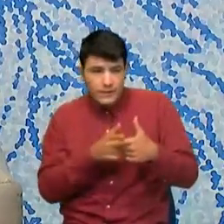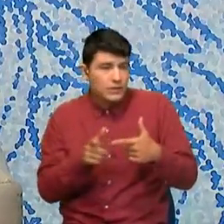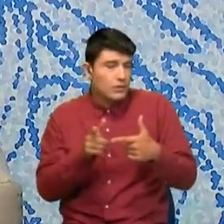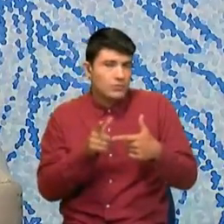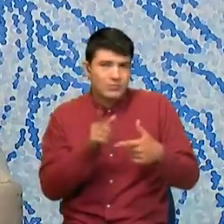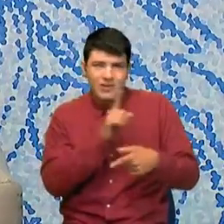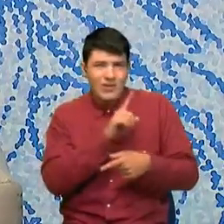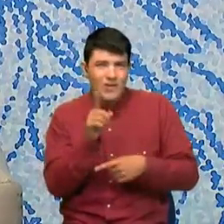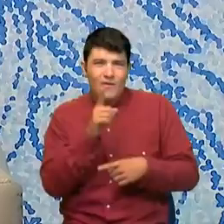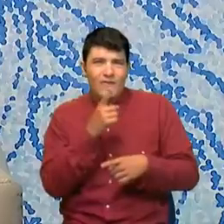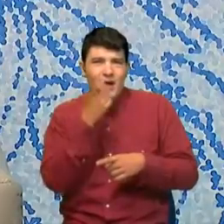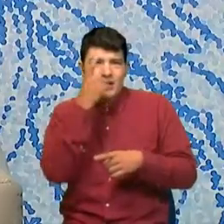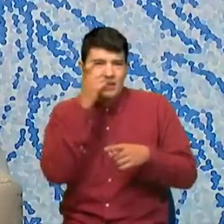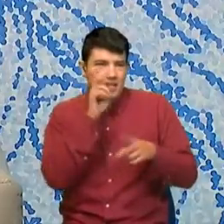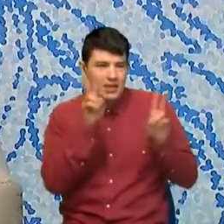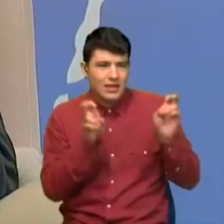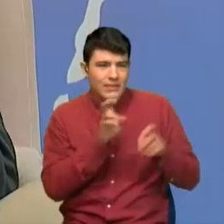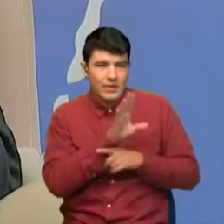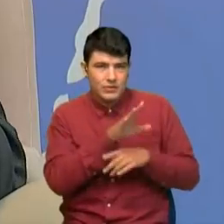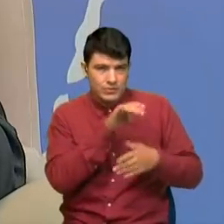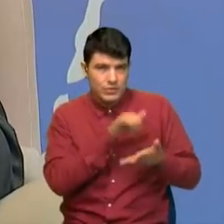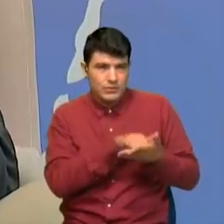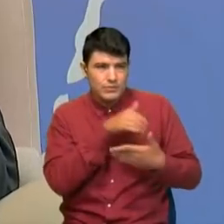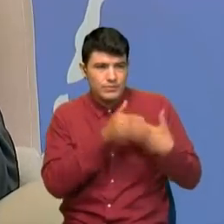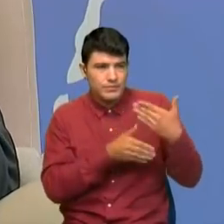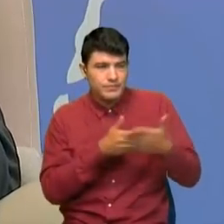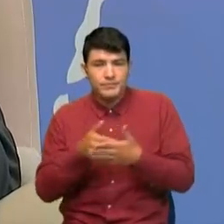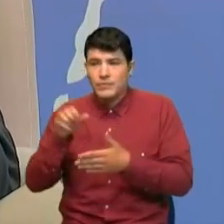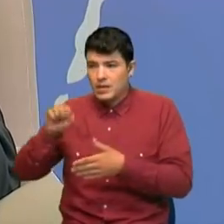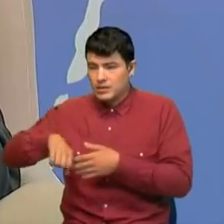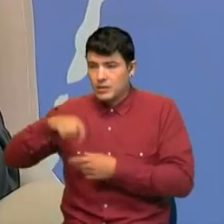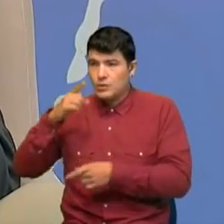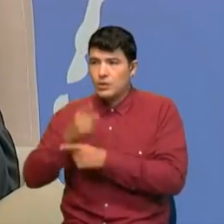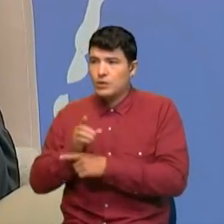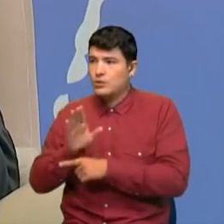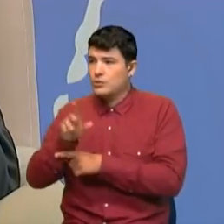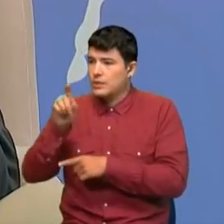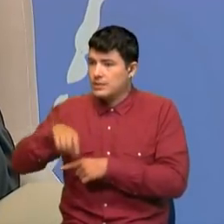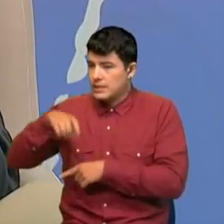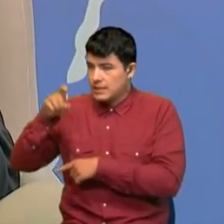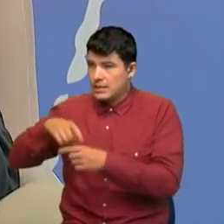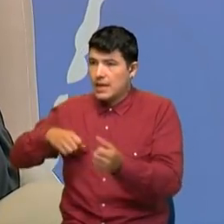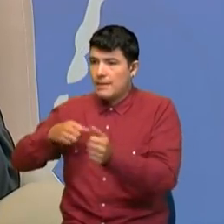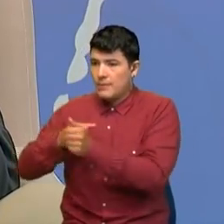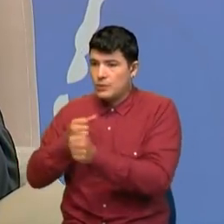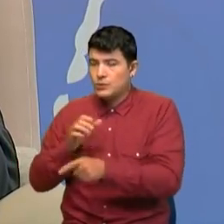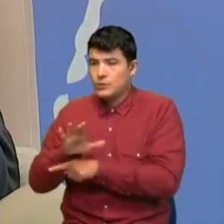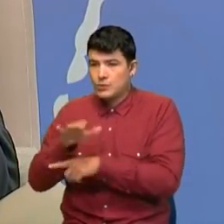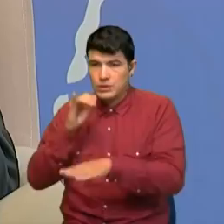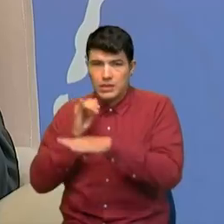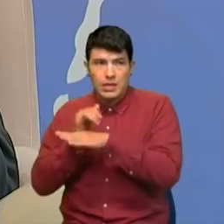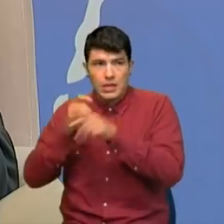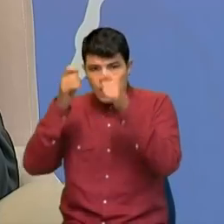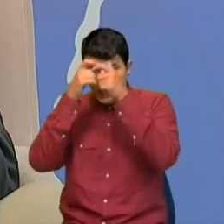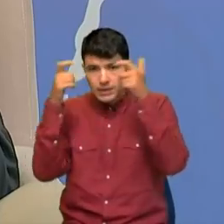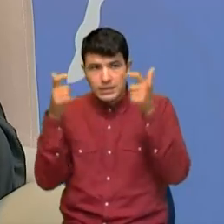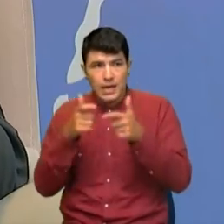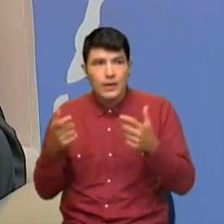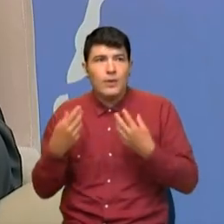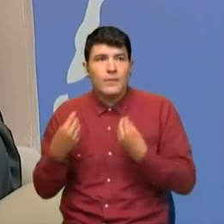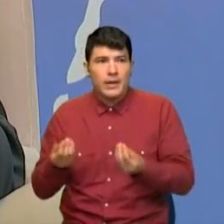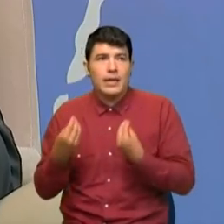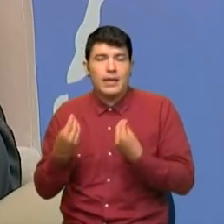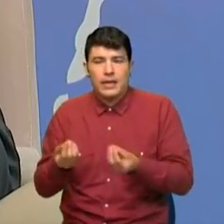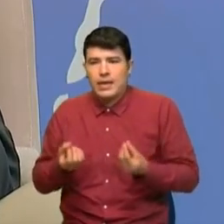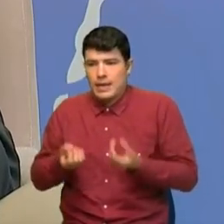quede ese tema pendiente. Exacto, sí, se requiere en este caso el apoyo de estas instituciones del Estado para que puedan obtener